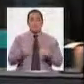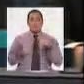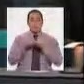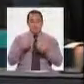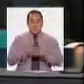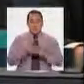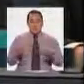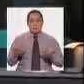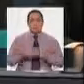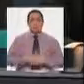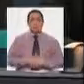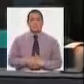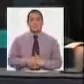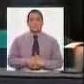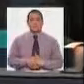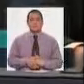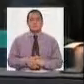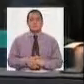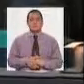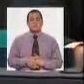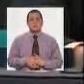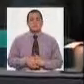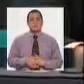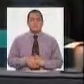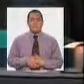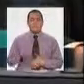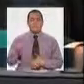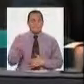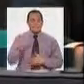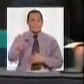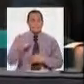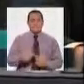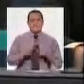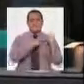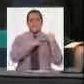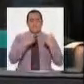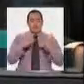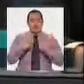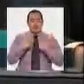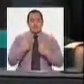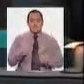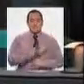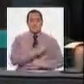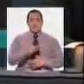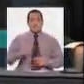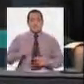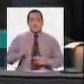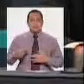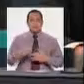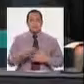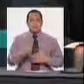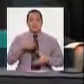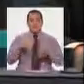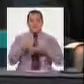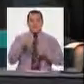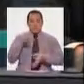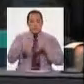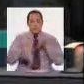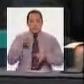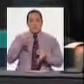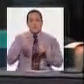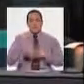este aspecto, fíjense, la primera función que tiene el presidente del Poder